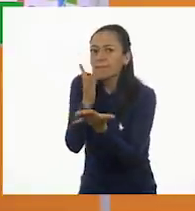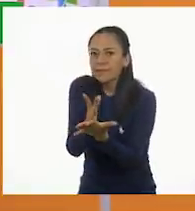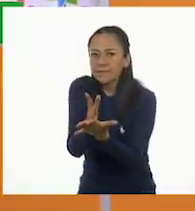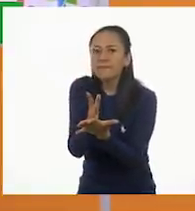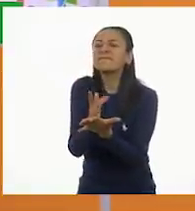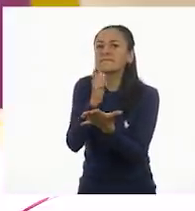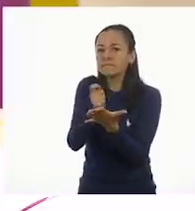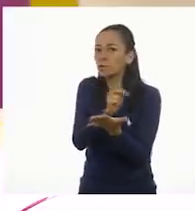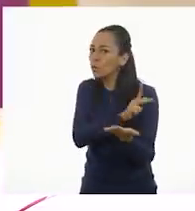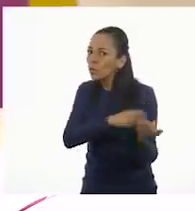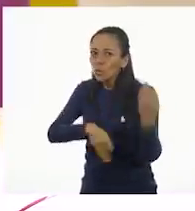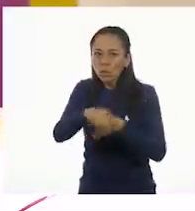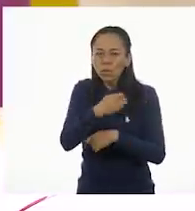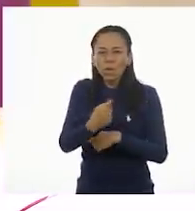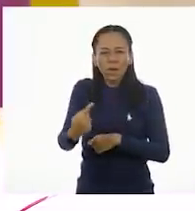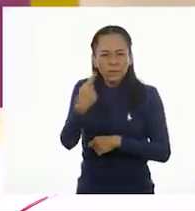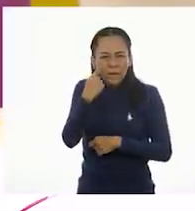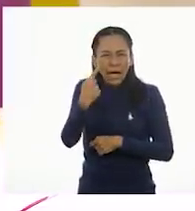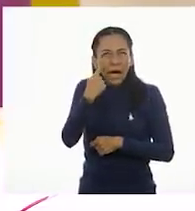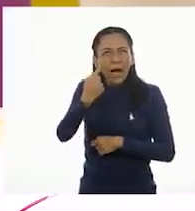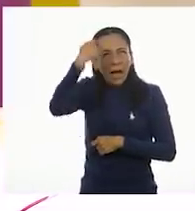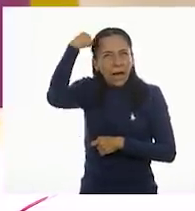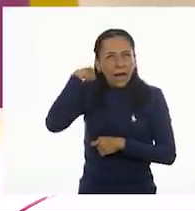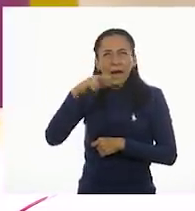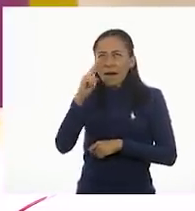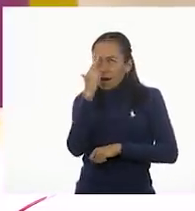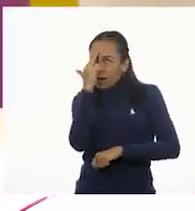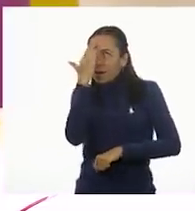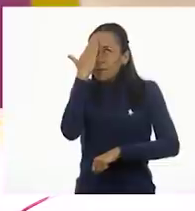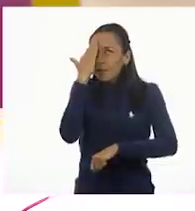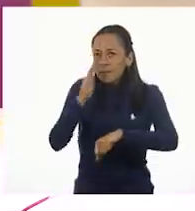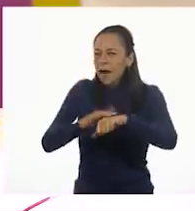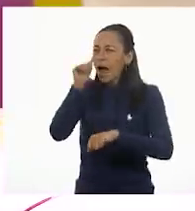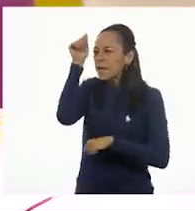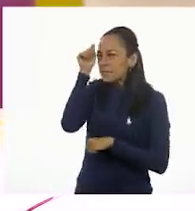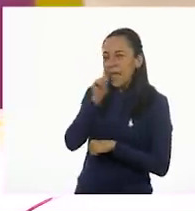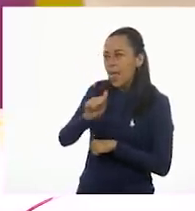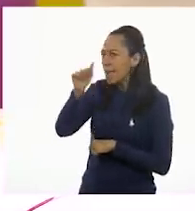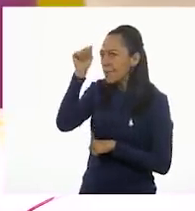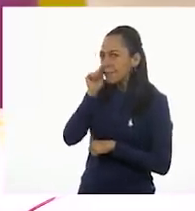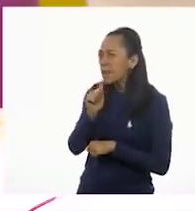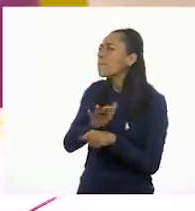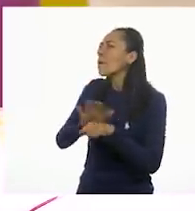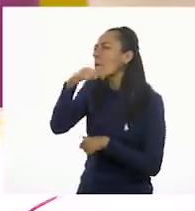recordar continuamente? Ah, esa respuesta sí me la sé.